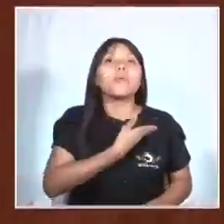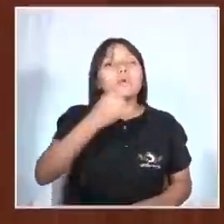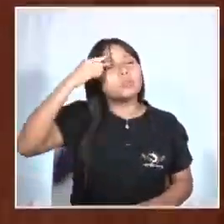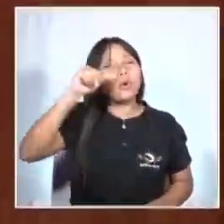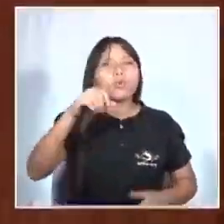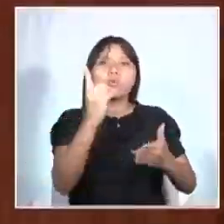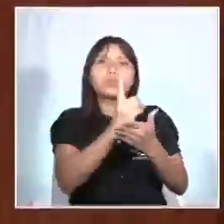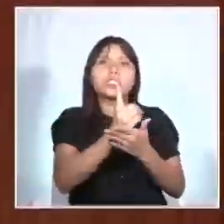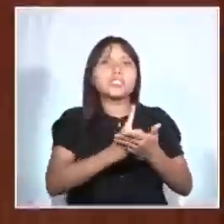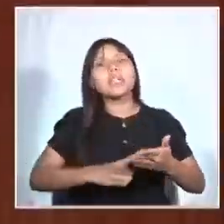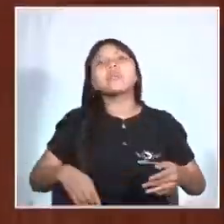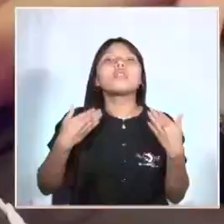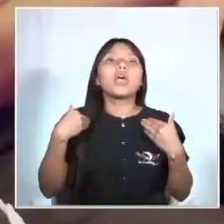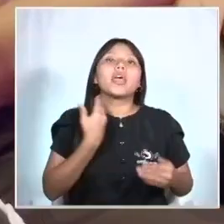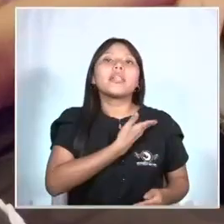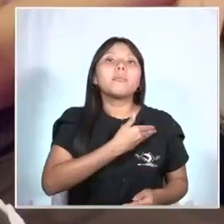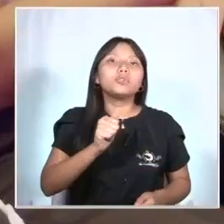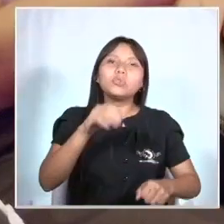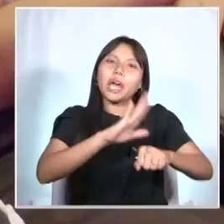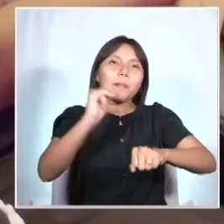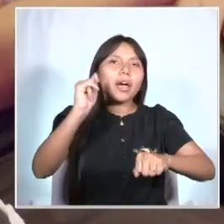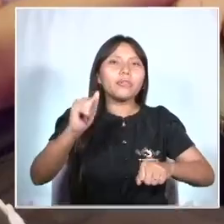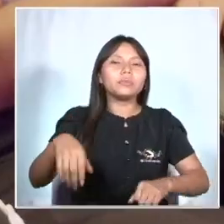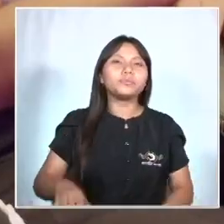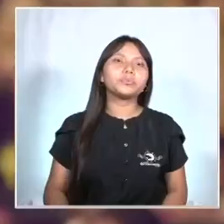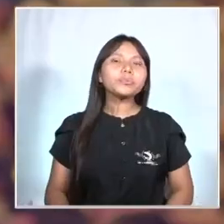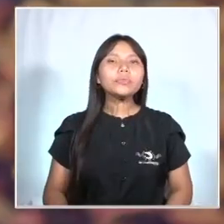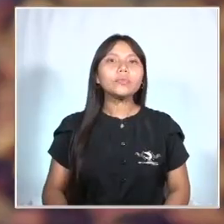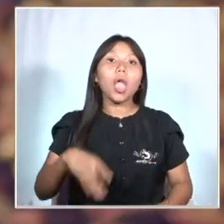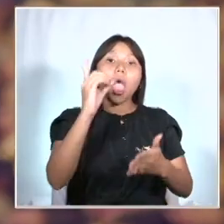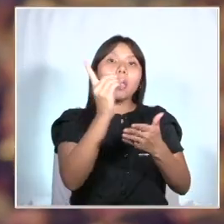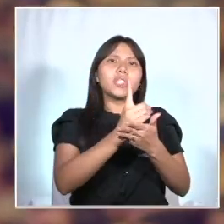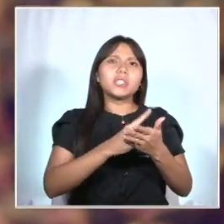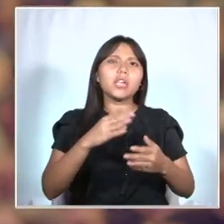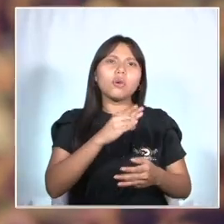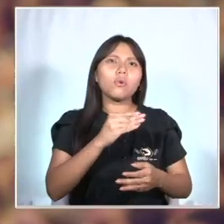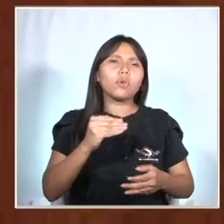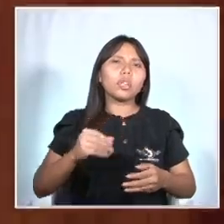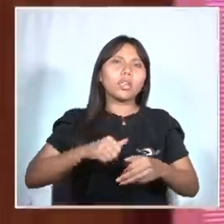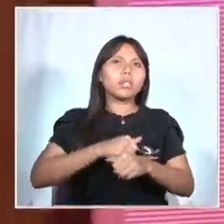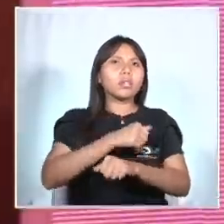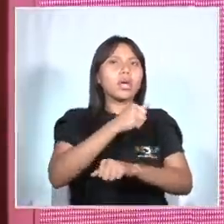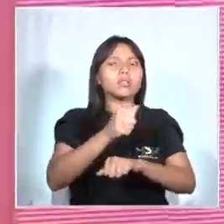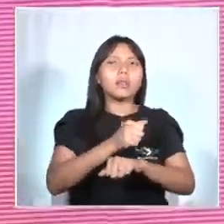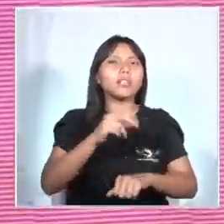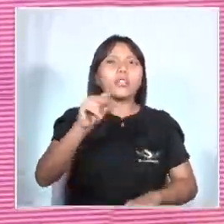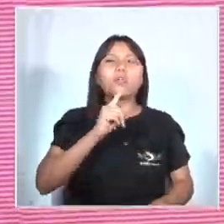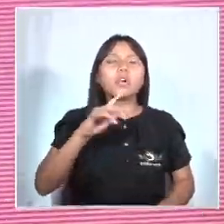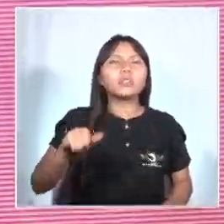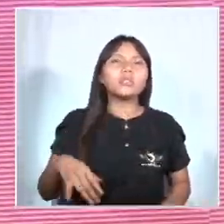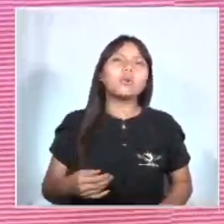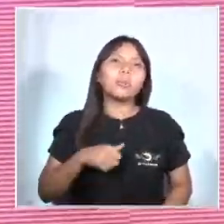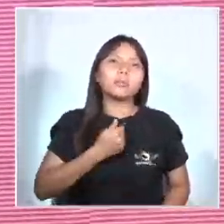porque tenemos un designio. Ahora, diseño y designio no es lo mismo, porque el diseño habla acerca del propósito